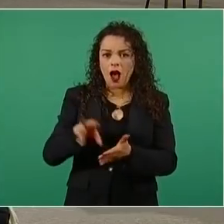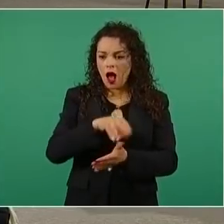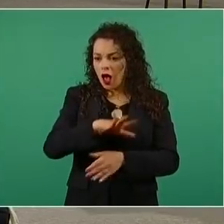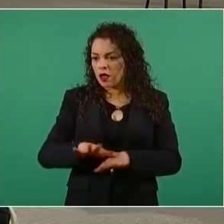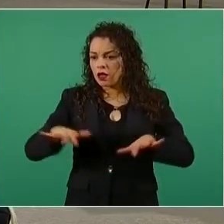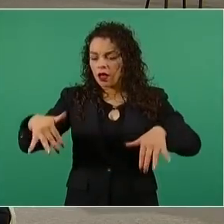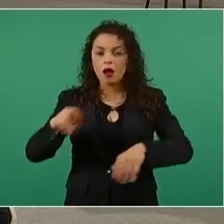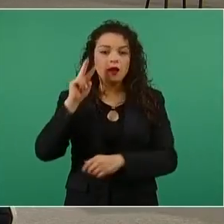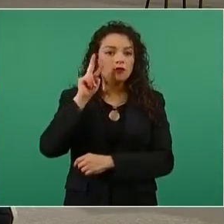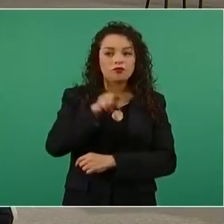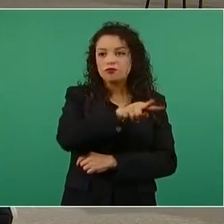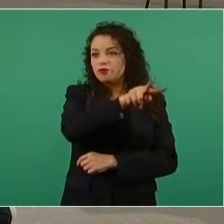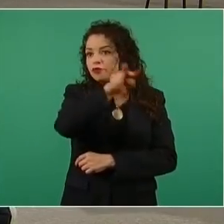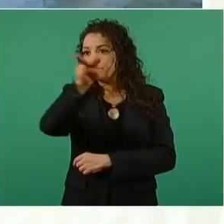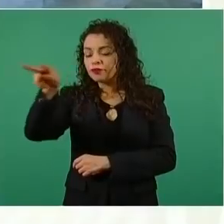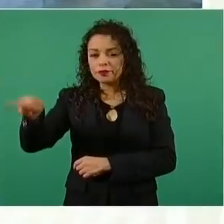panorámica.